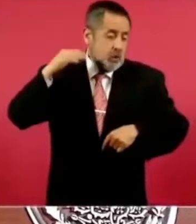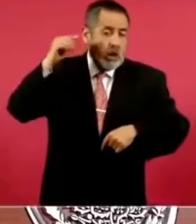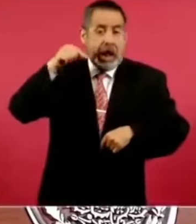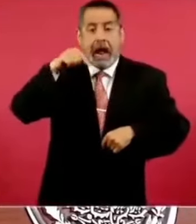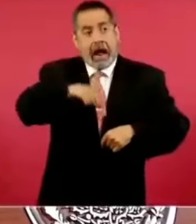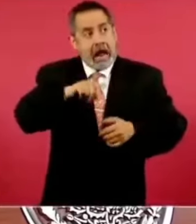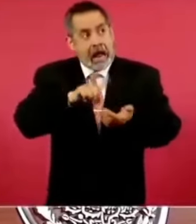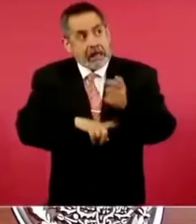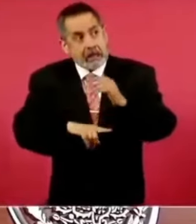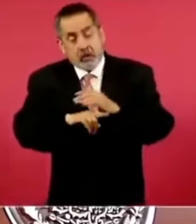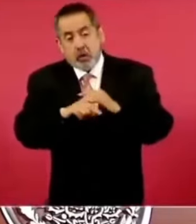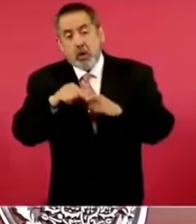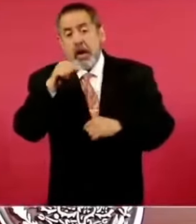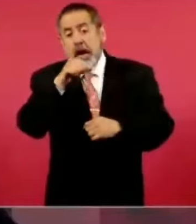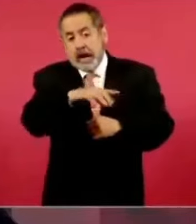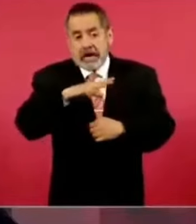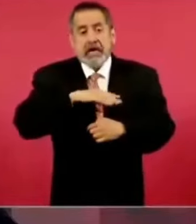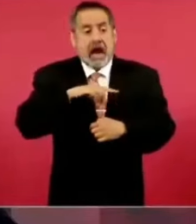sesionaban los